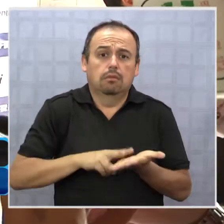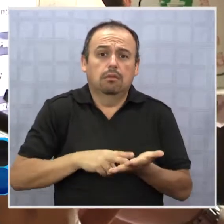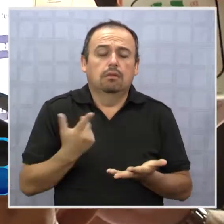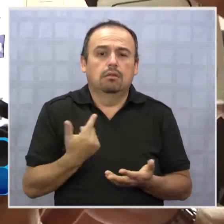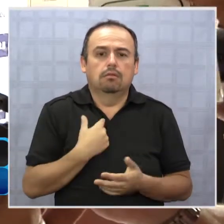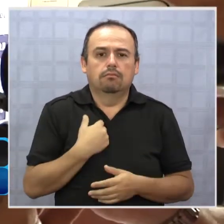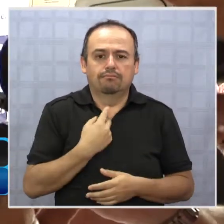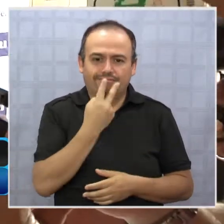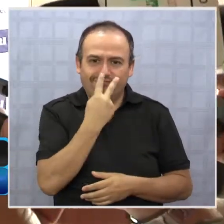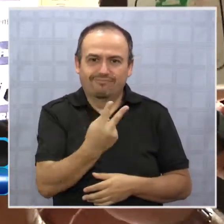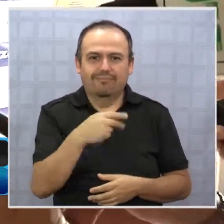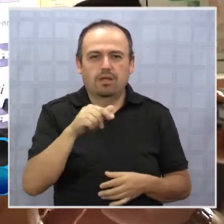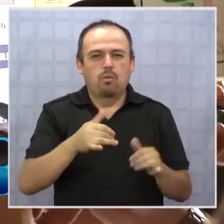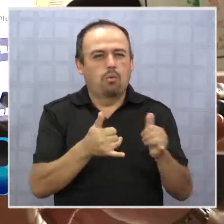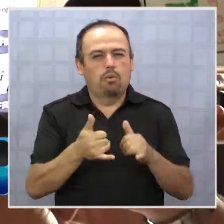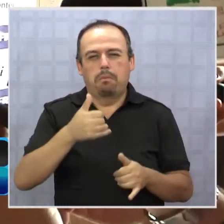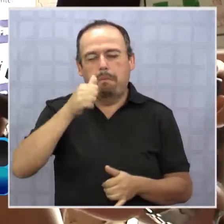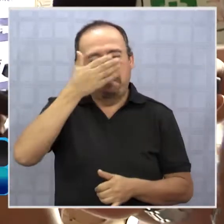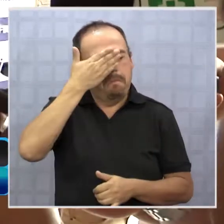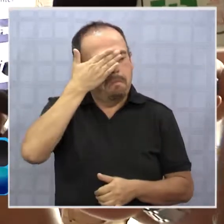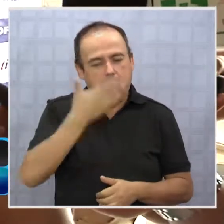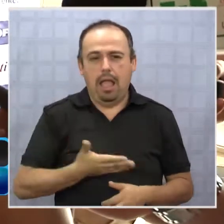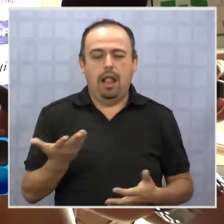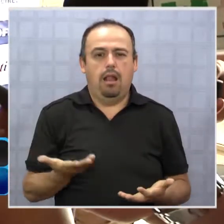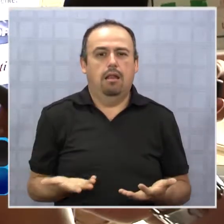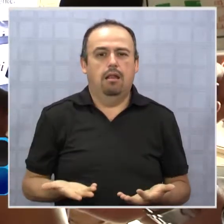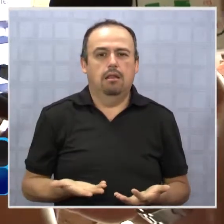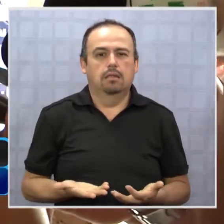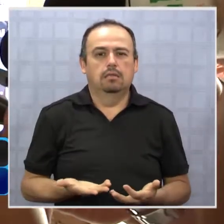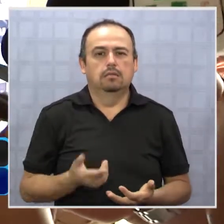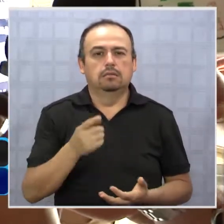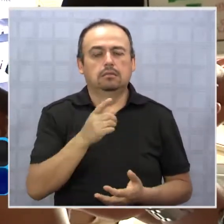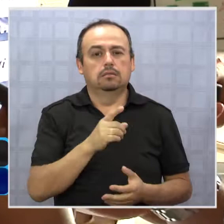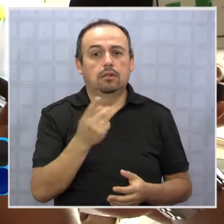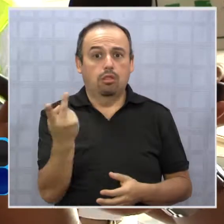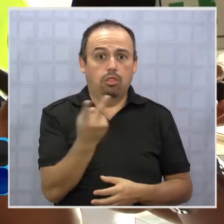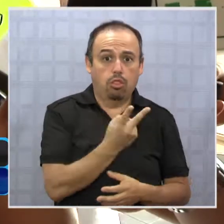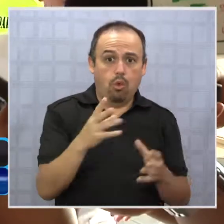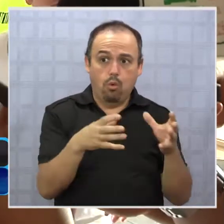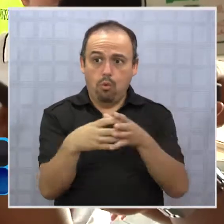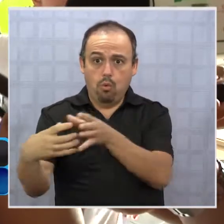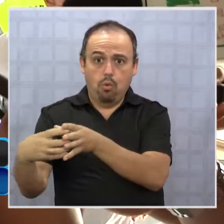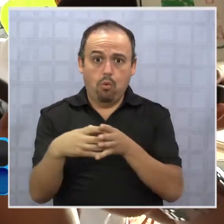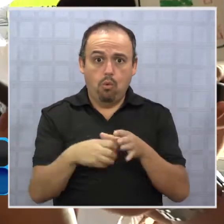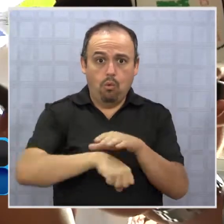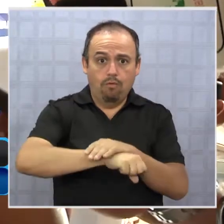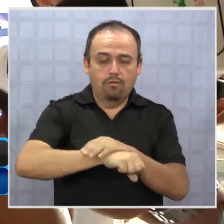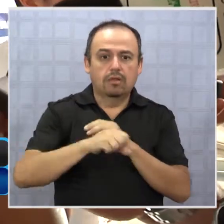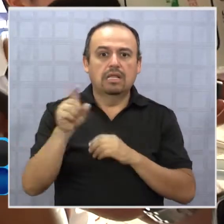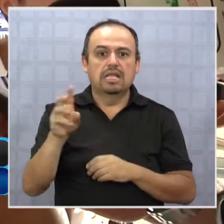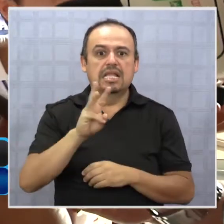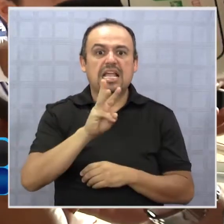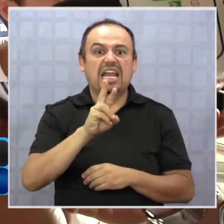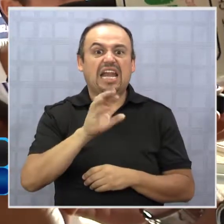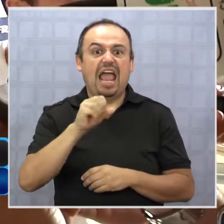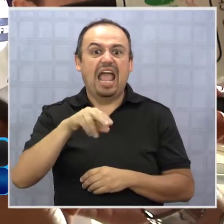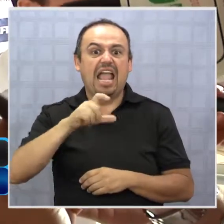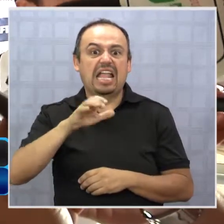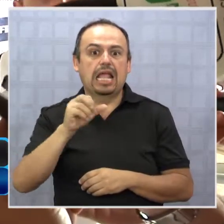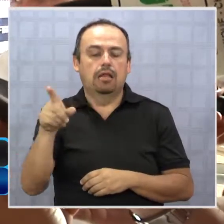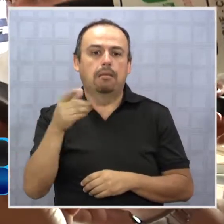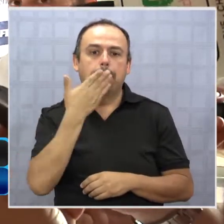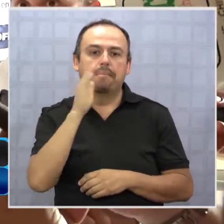también lleva a que el día de hoy se jugó un muy mal partido de ambos equipos, pero obviamente Rangers fue mucho más